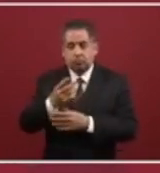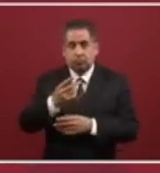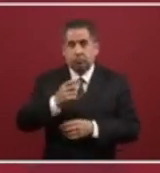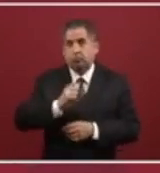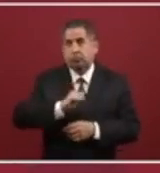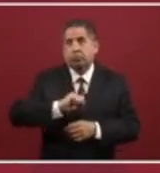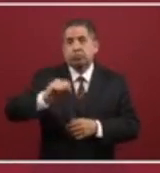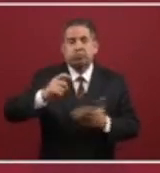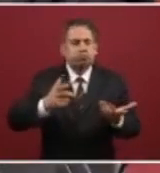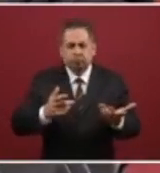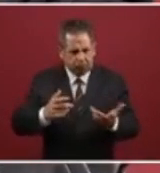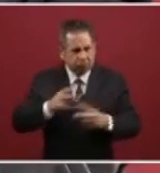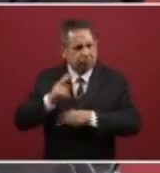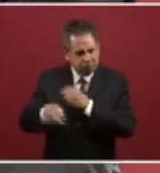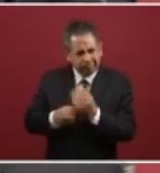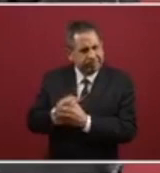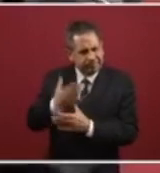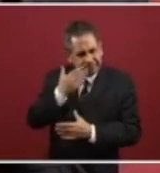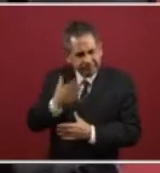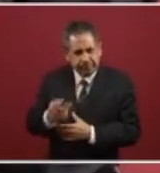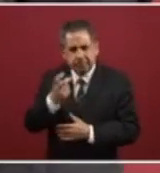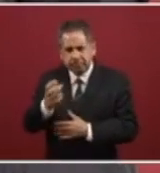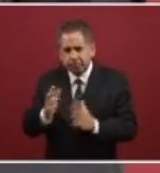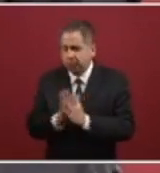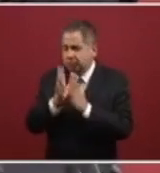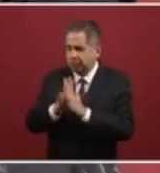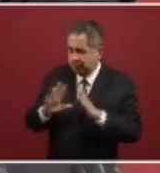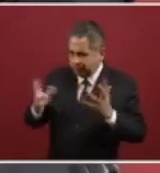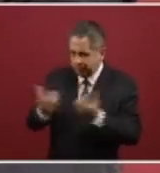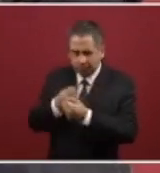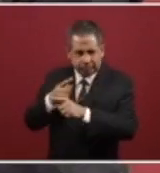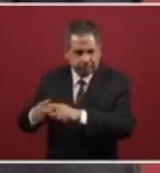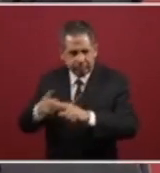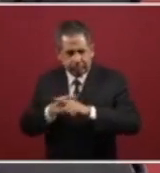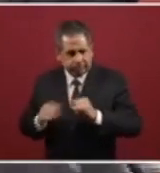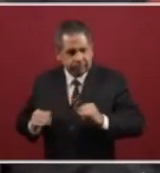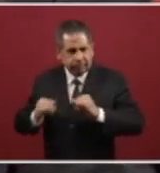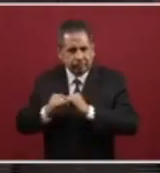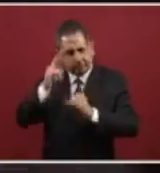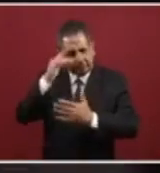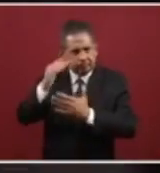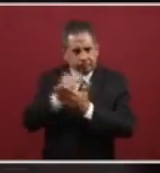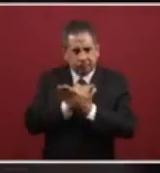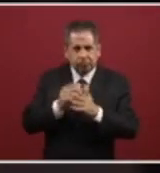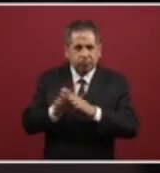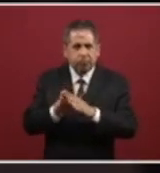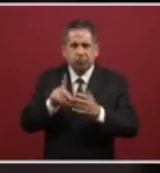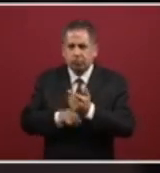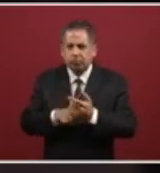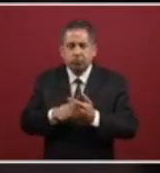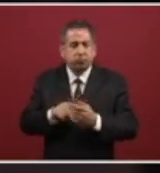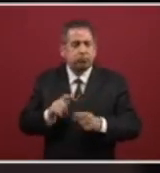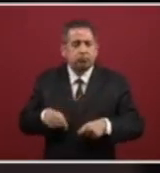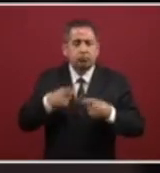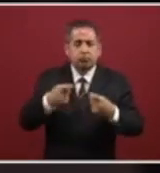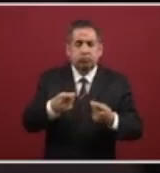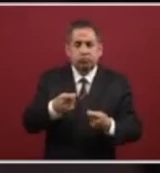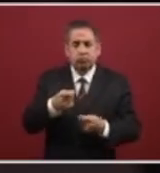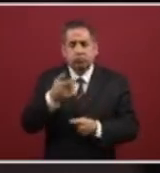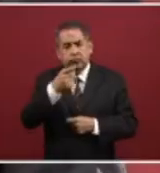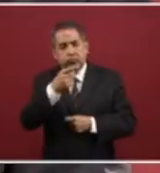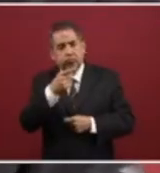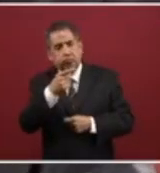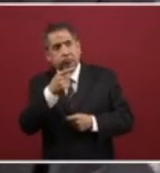muy alto. Debemos tener éxito. Por eso estamos participando en todas las dependencias, para bajar, reducir el número y darles opciones a las personas allá,